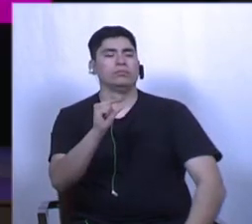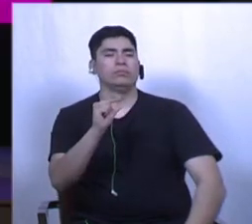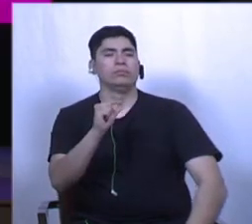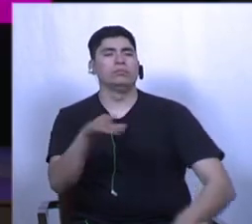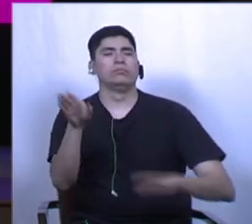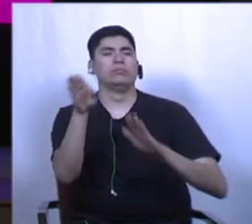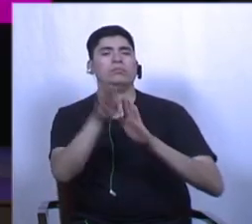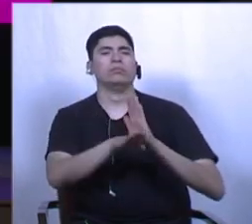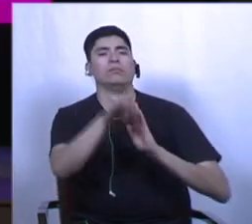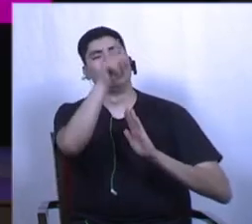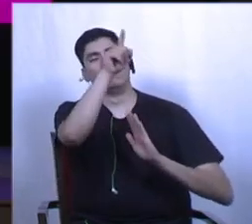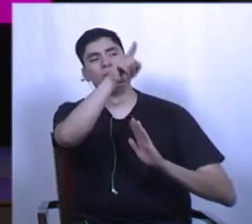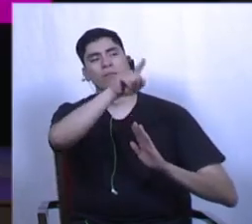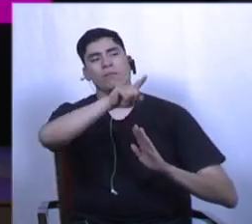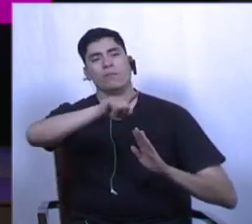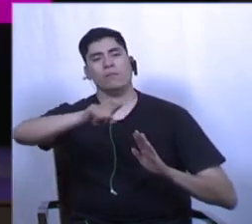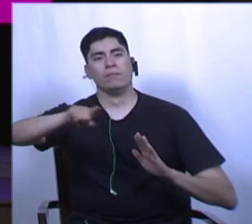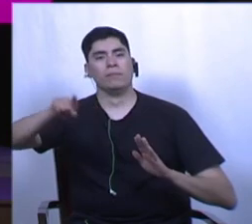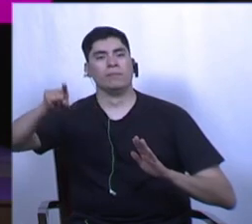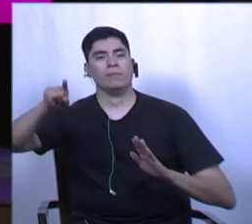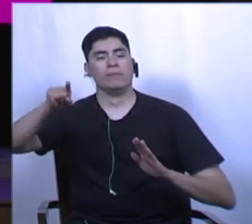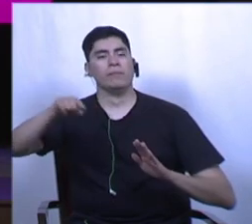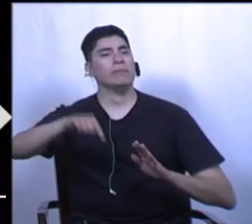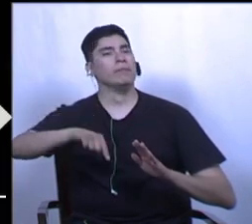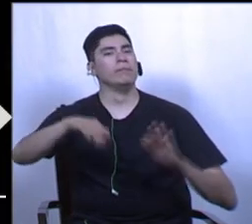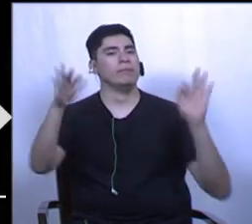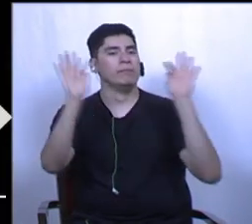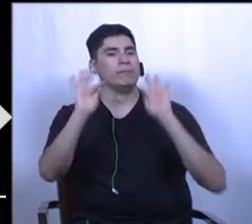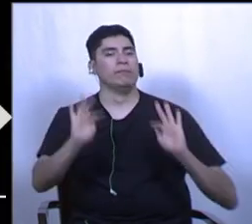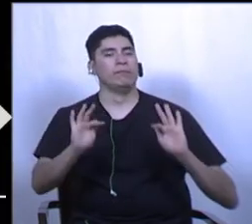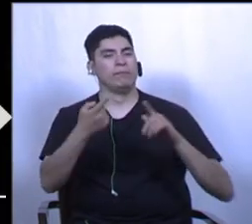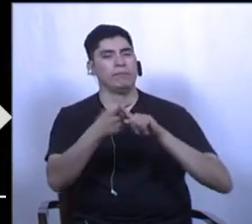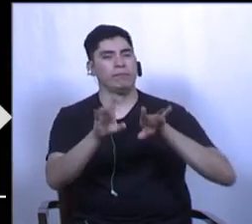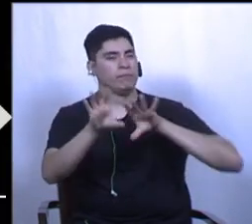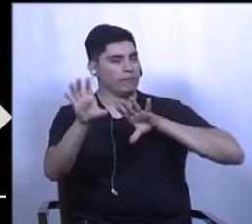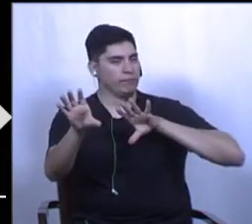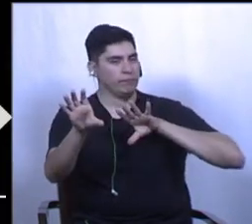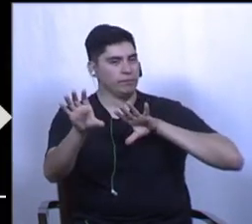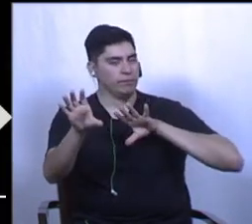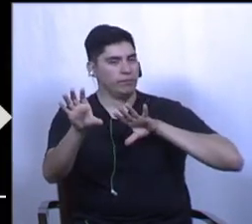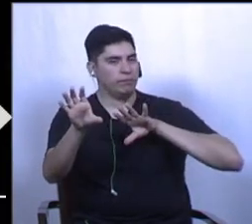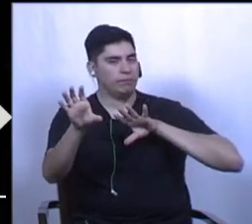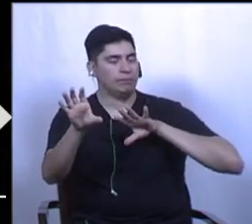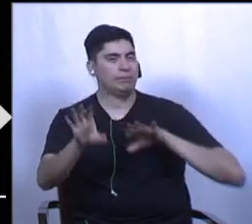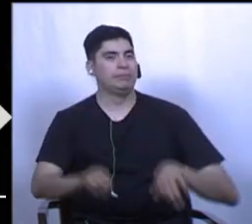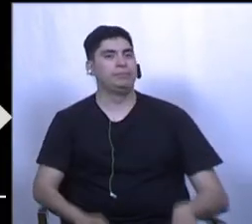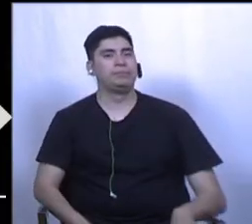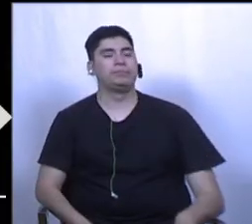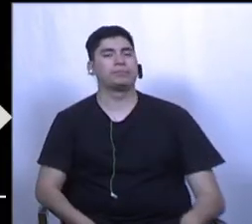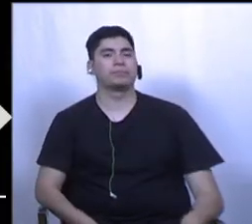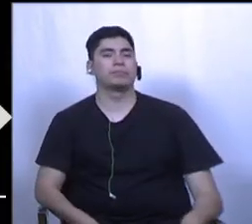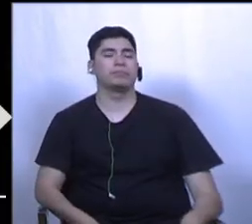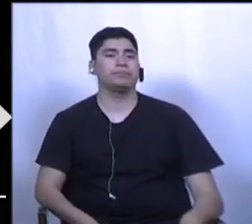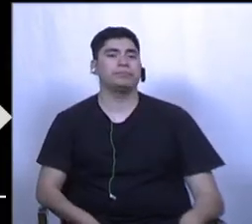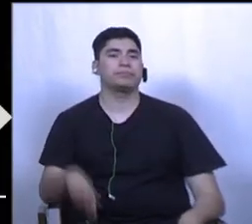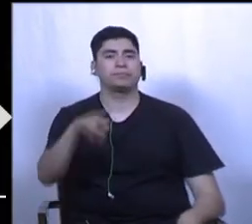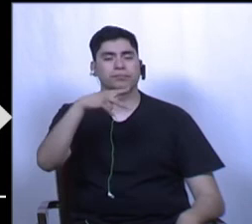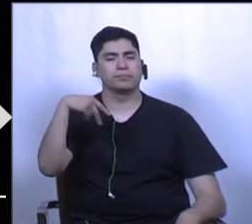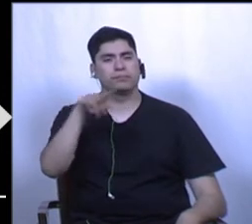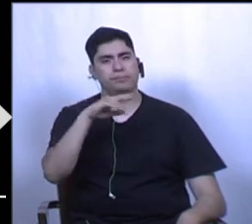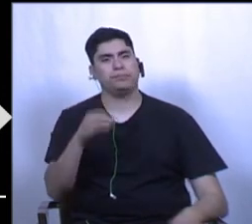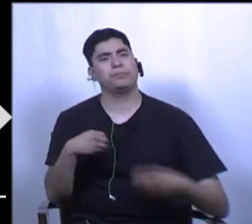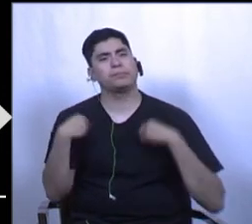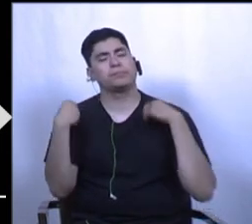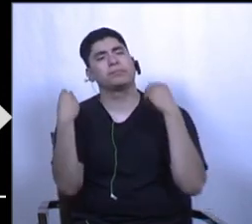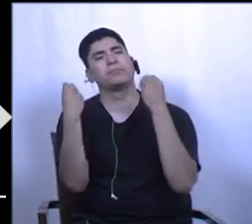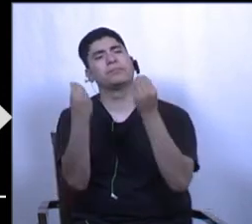esa curva. Esta es una forma distinta de tratar esto, pero si le damos nuestro medicamento,